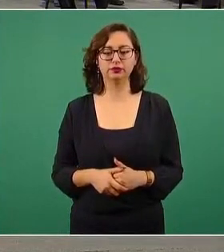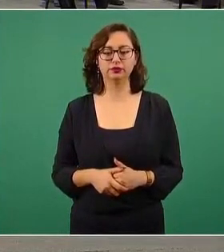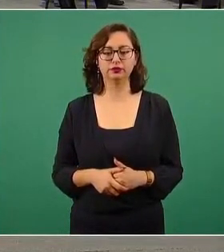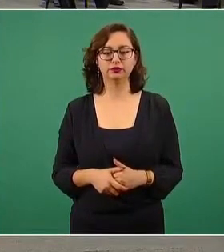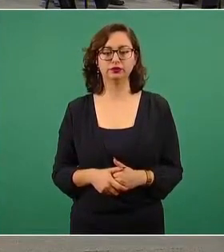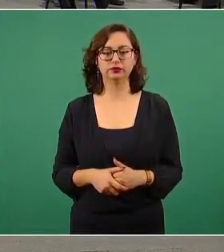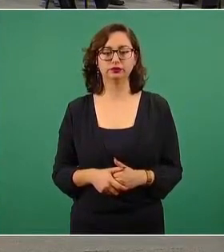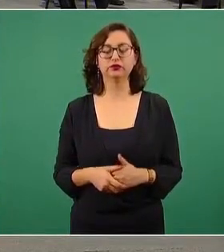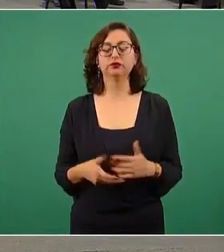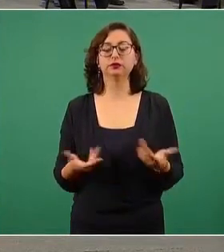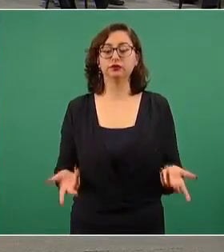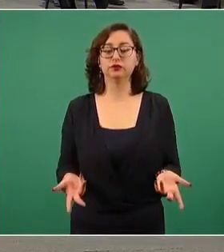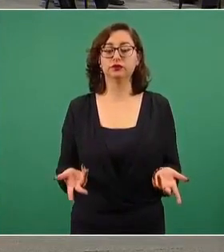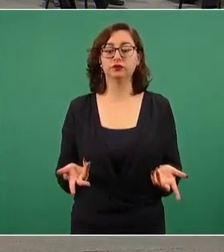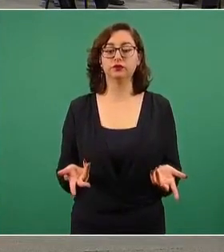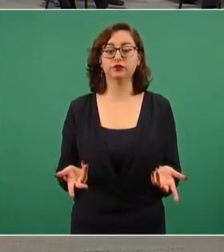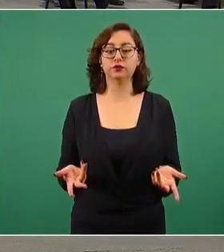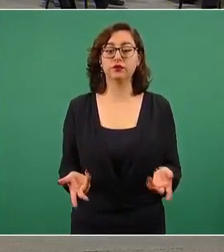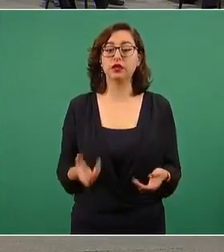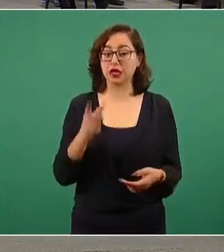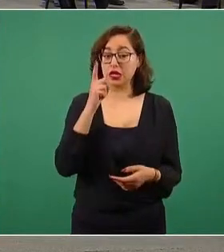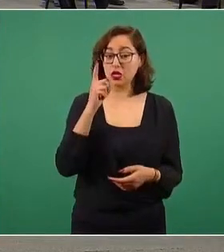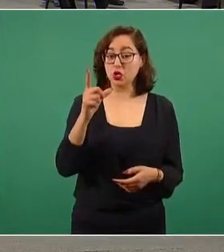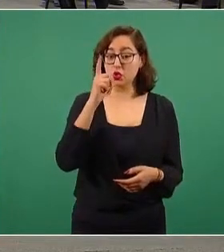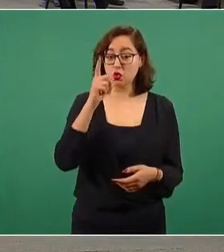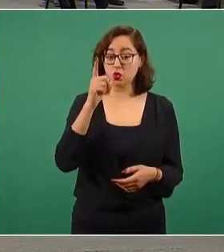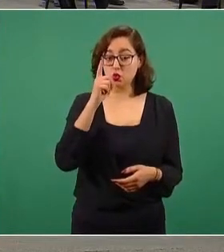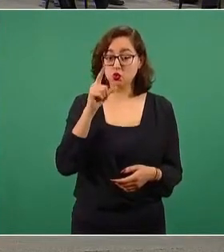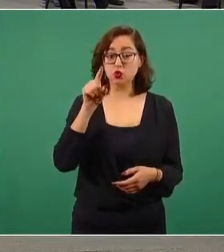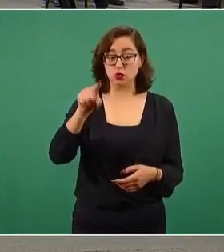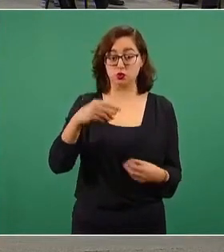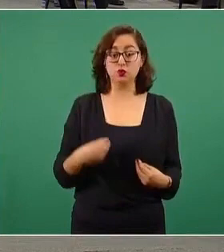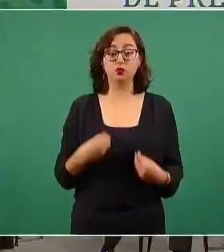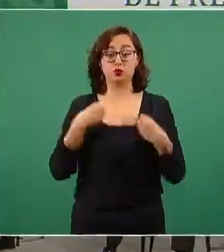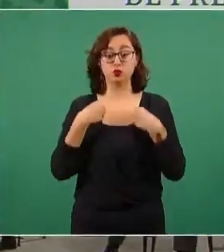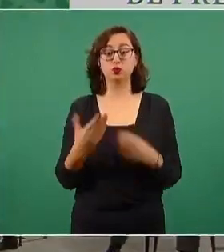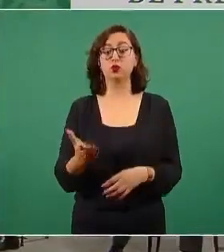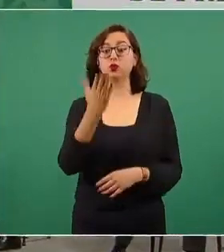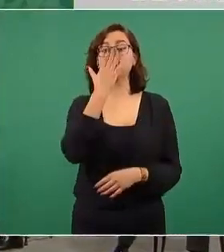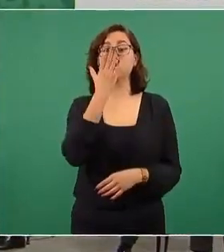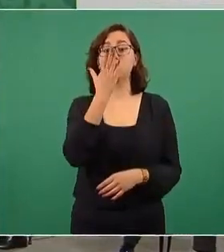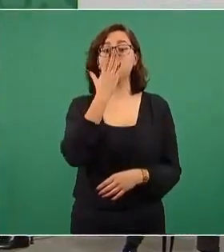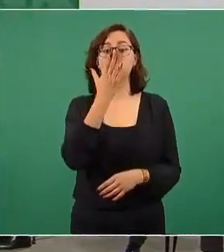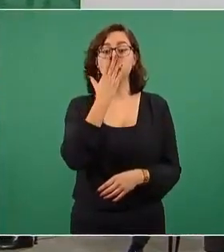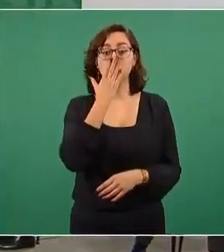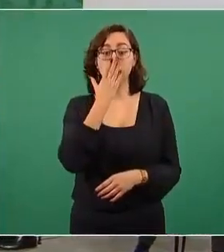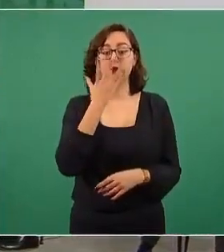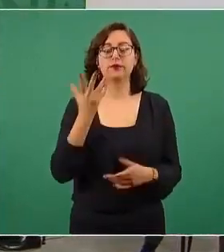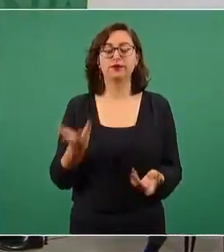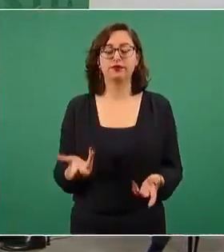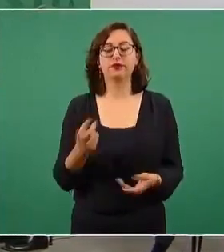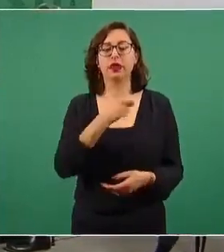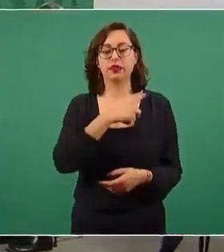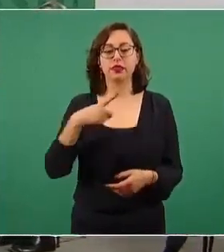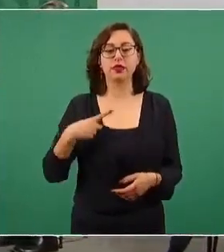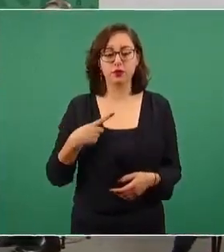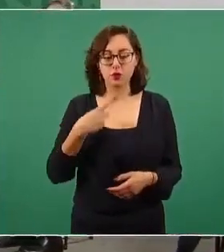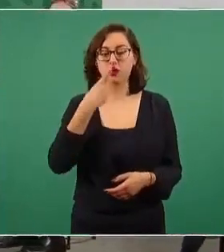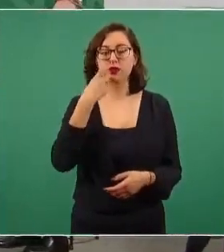En el caso de la luz, para los ciudadanos de Sonora, decirles que desde que